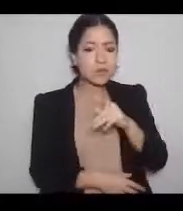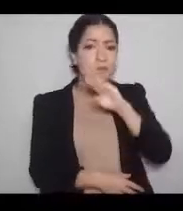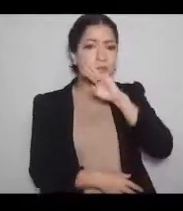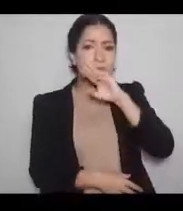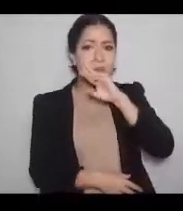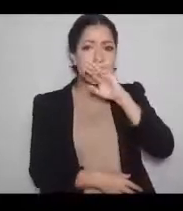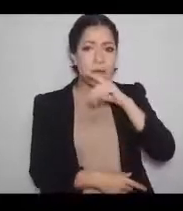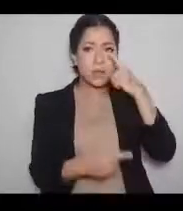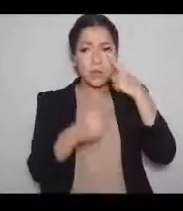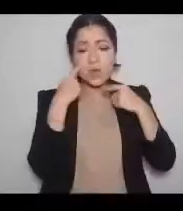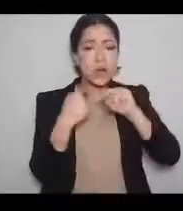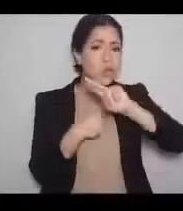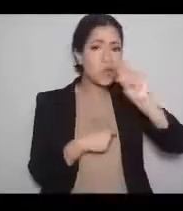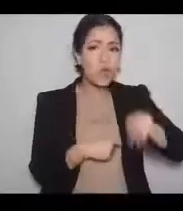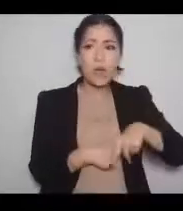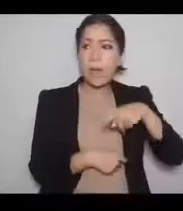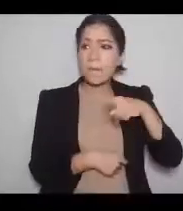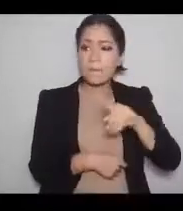del carajo.